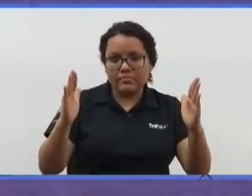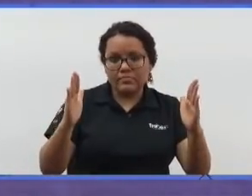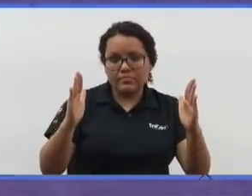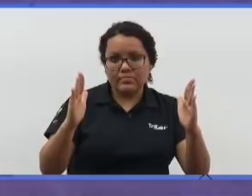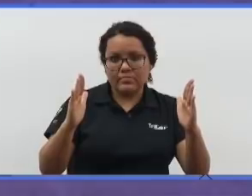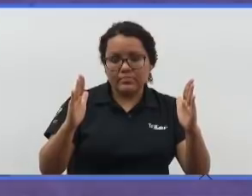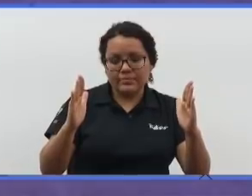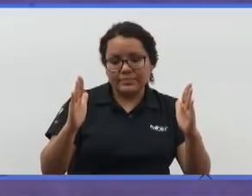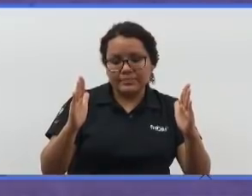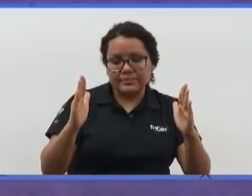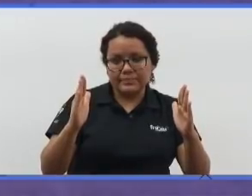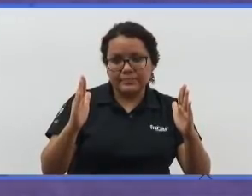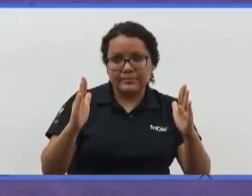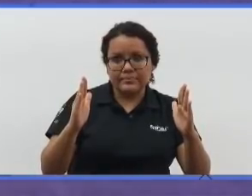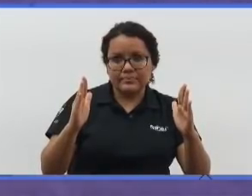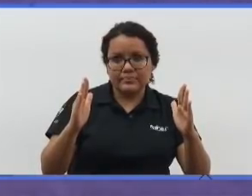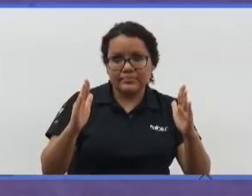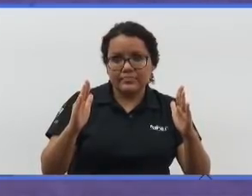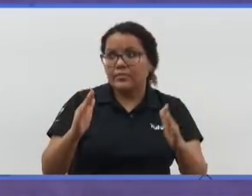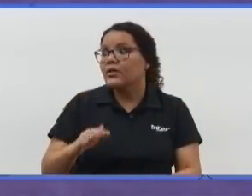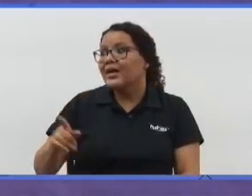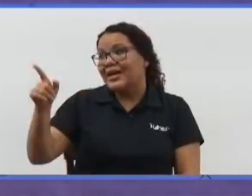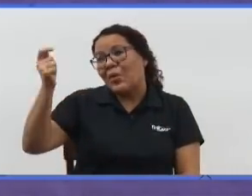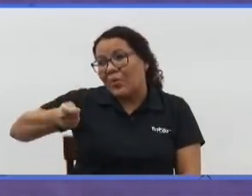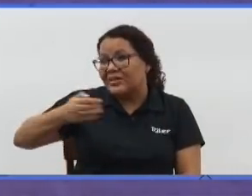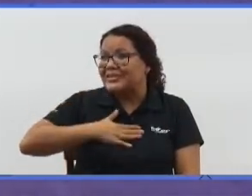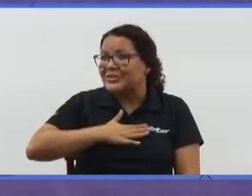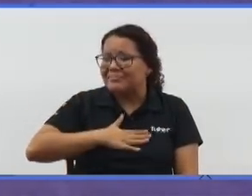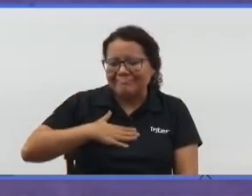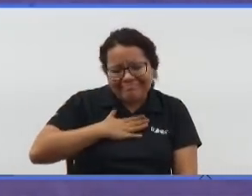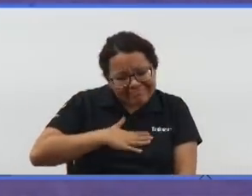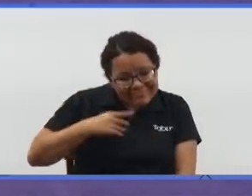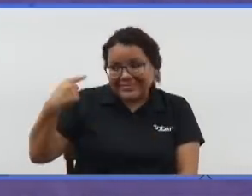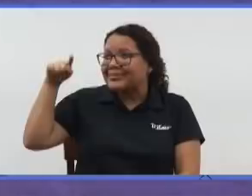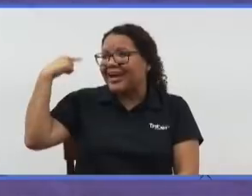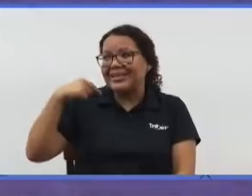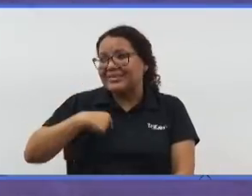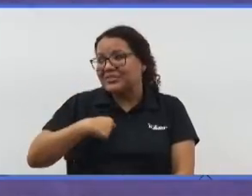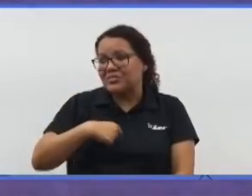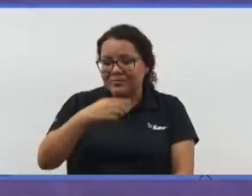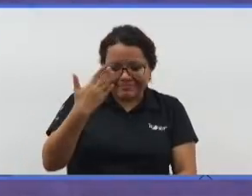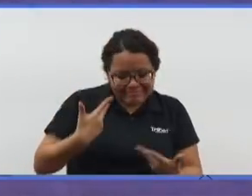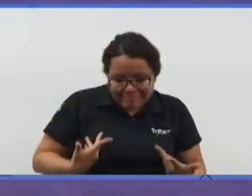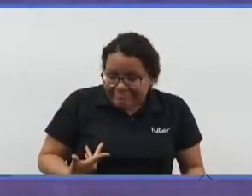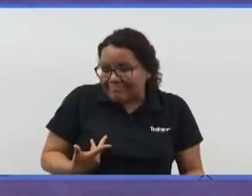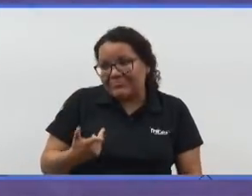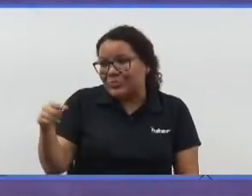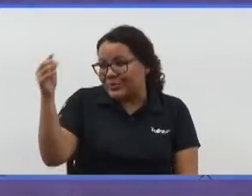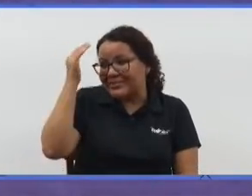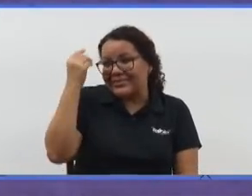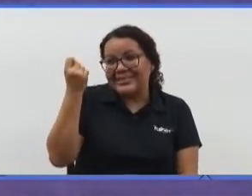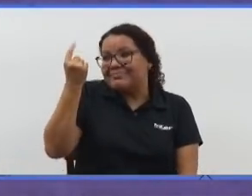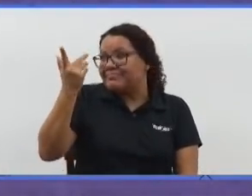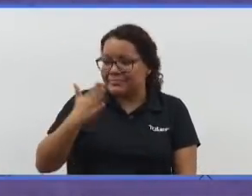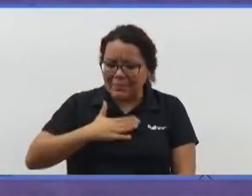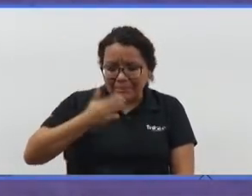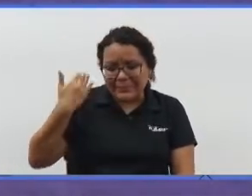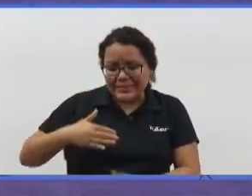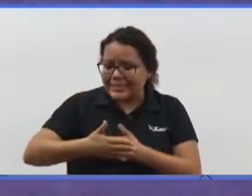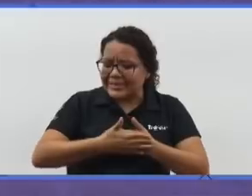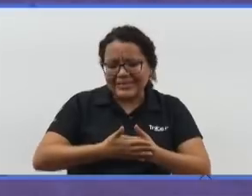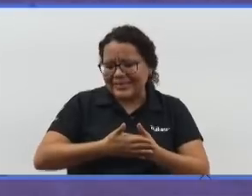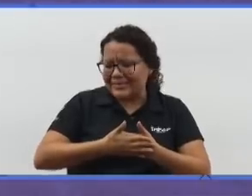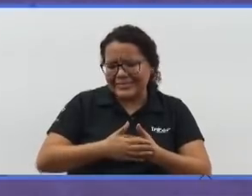y le dice señor juez quiero pedir disculpas por una actitud del día de ayer usted debe entender que mi hija no esperamos esta